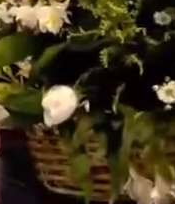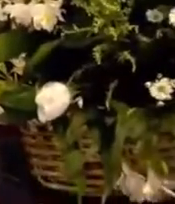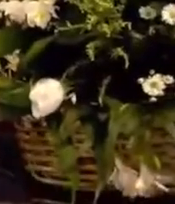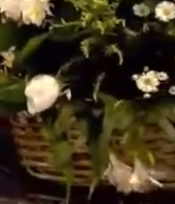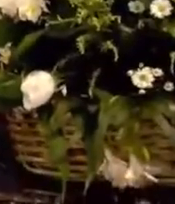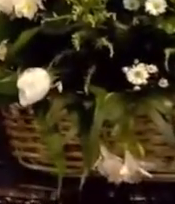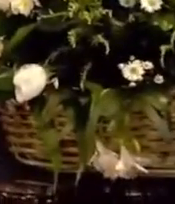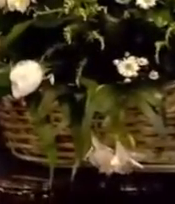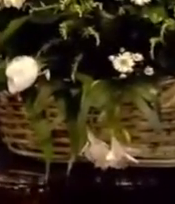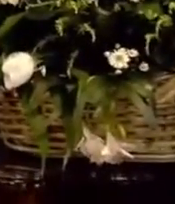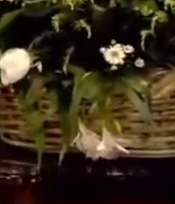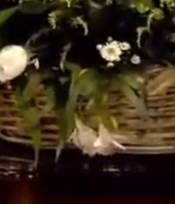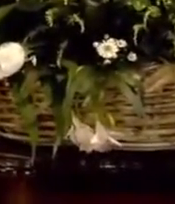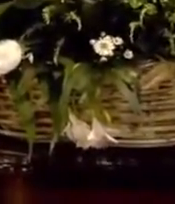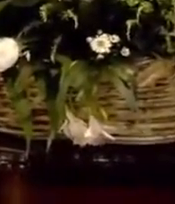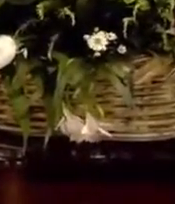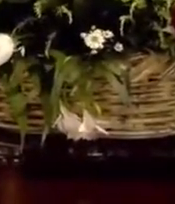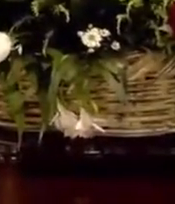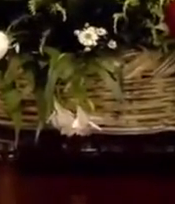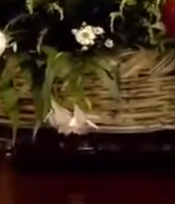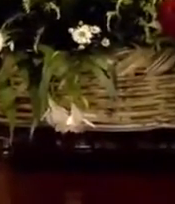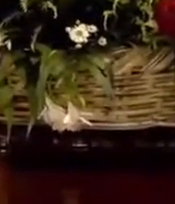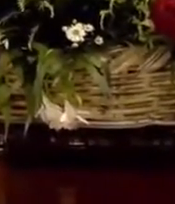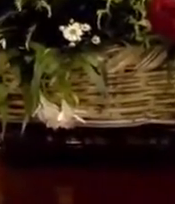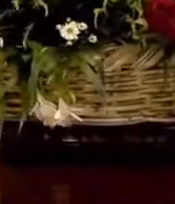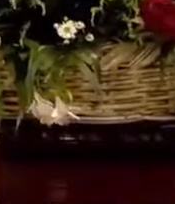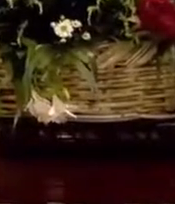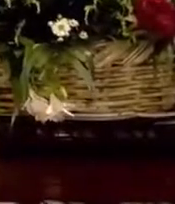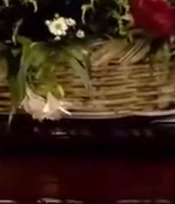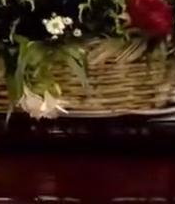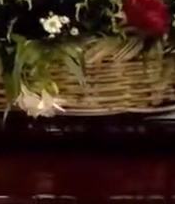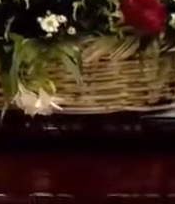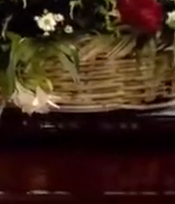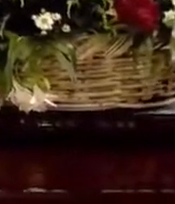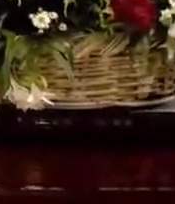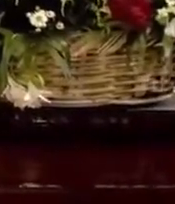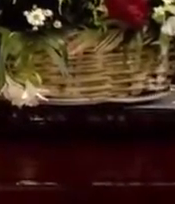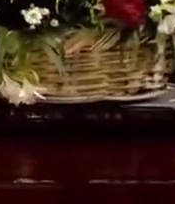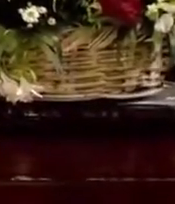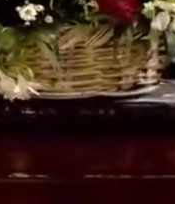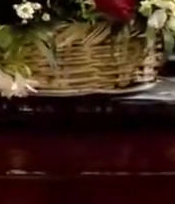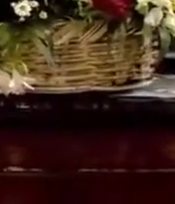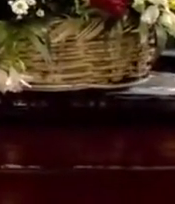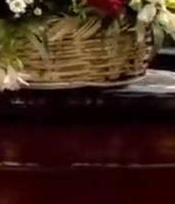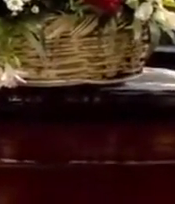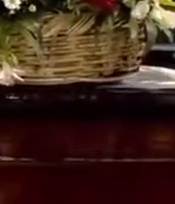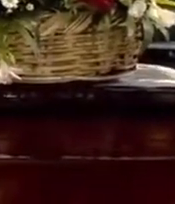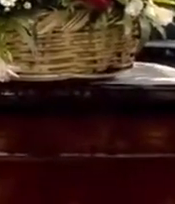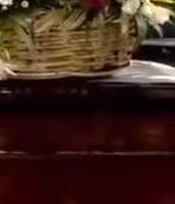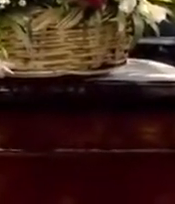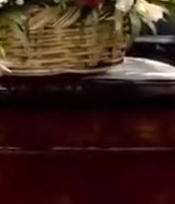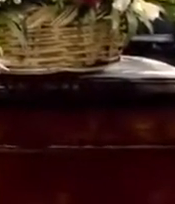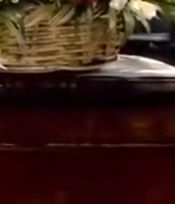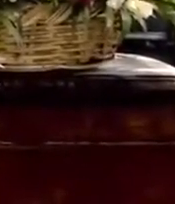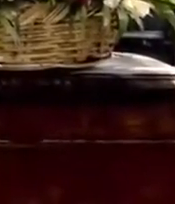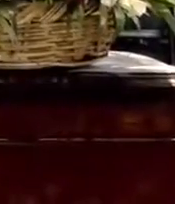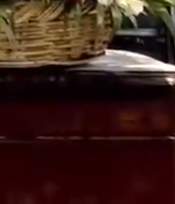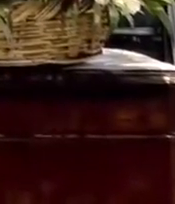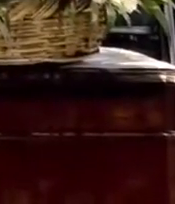¿eh? Canta porque. No lo vamos a hacer repetirlo nada más porque sí. Es un deleite escucharte, mi amor, ¿eh? Te va a ir muy